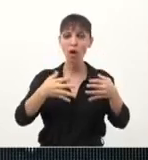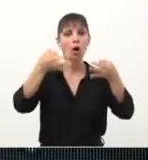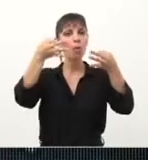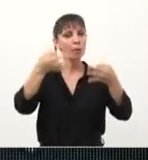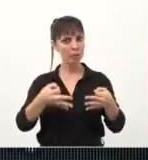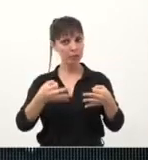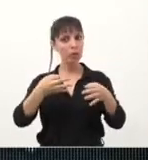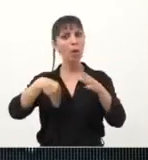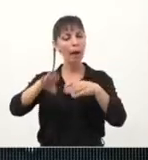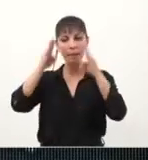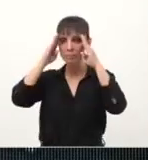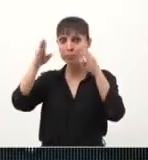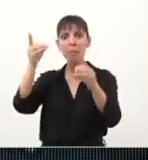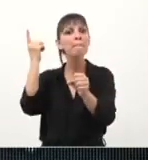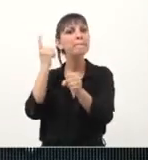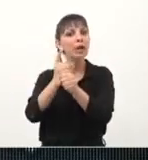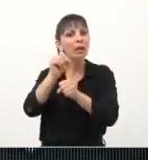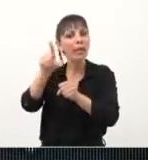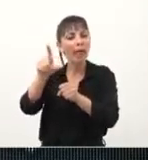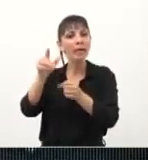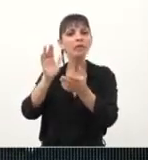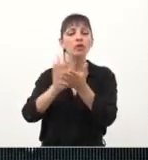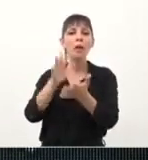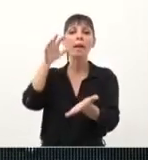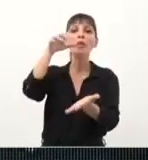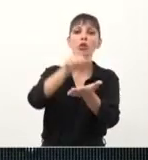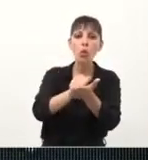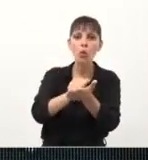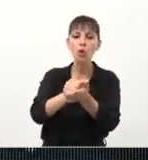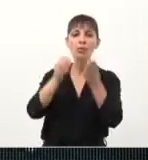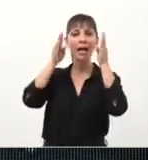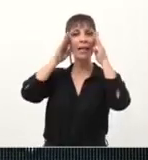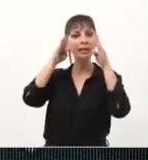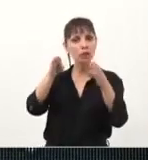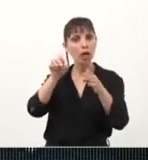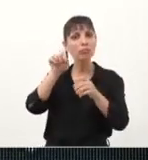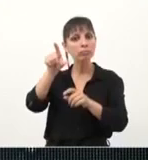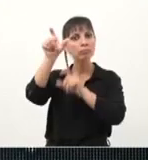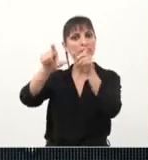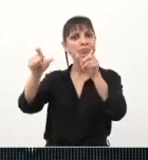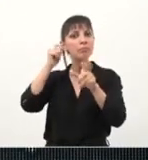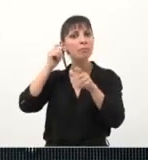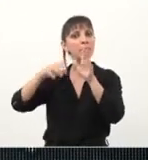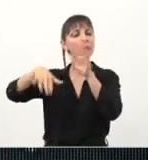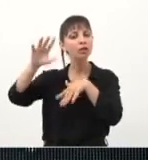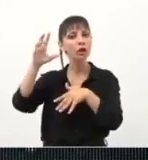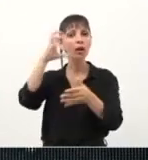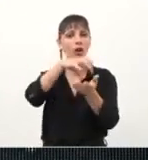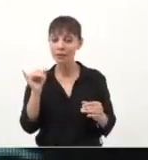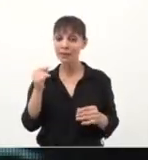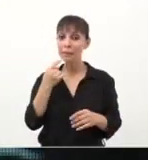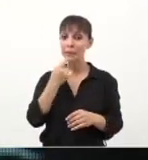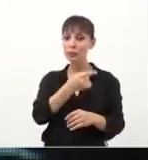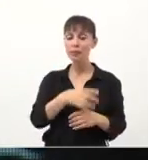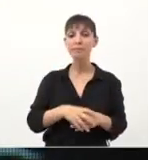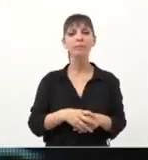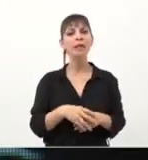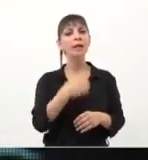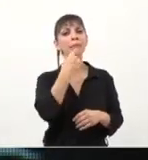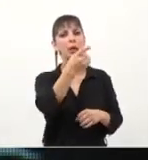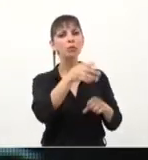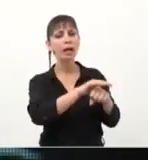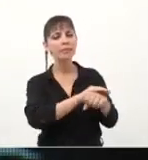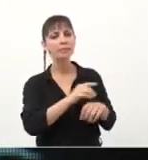tener prioridad, tanto en el sistema de turnos como en la atención de todos los hospitales y centros de salud de la Ciudad de Buenos Aires. Horacio, te